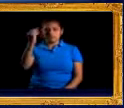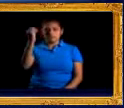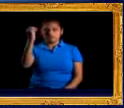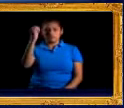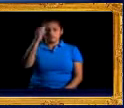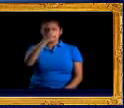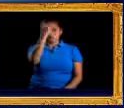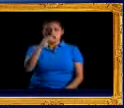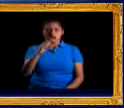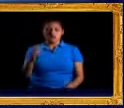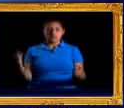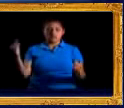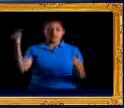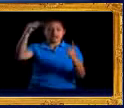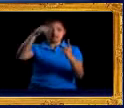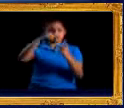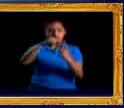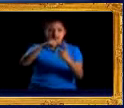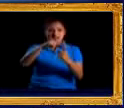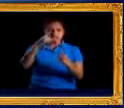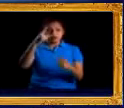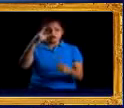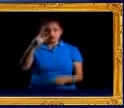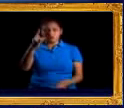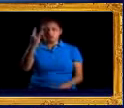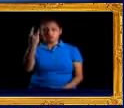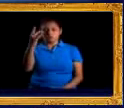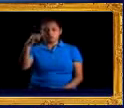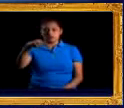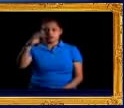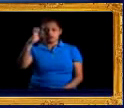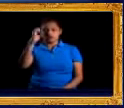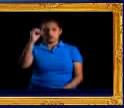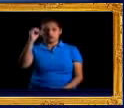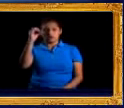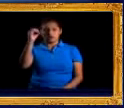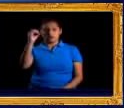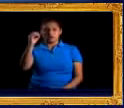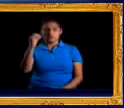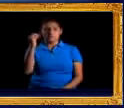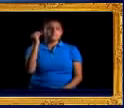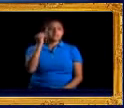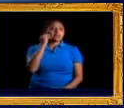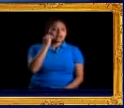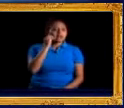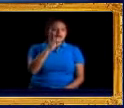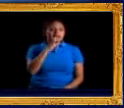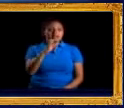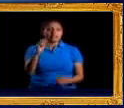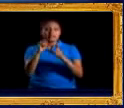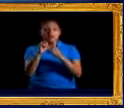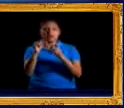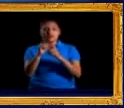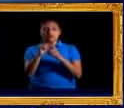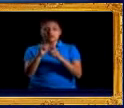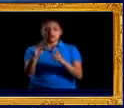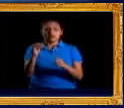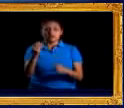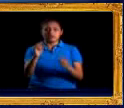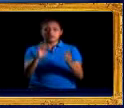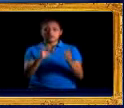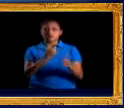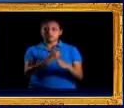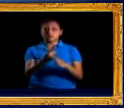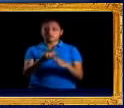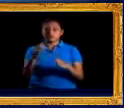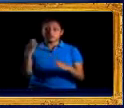la que más frecuentemente se traduce en el Nuevo Testamento, hermano, adorar. Y de alguna manera,